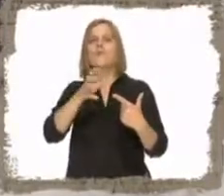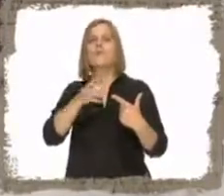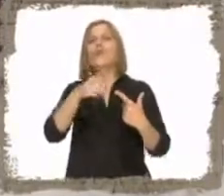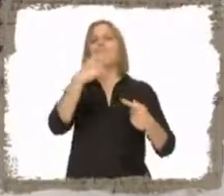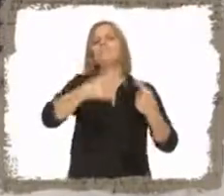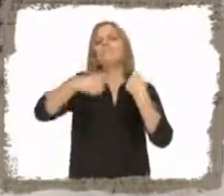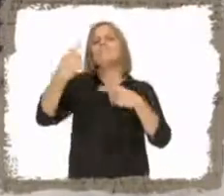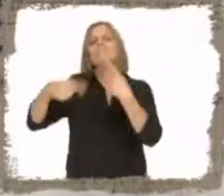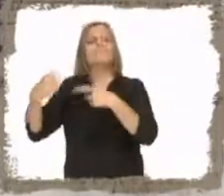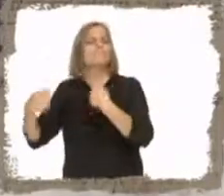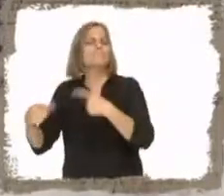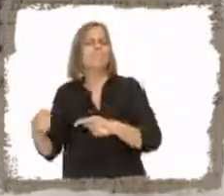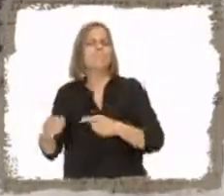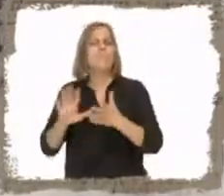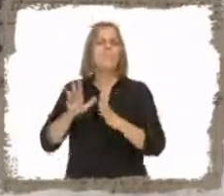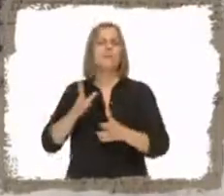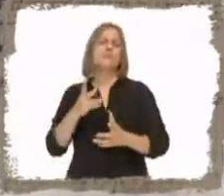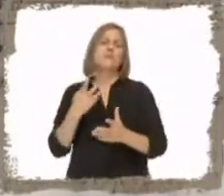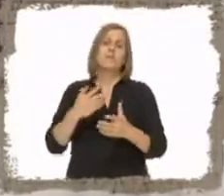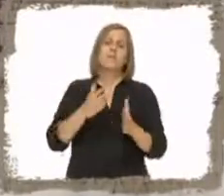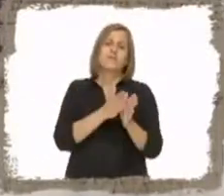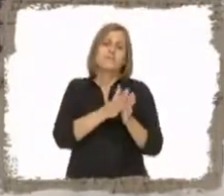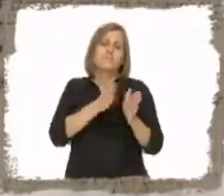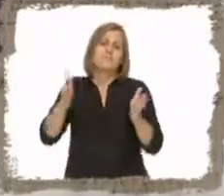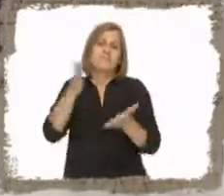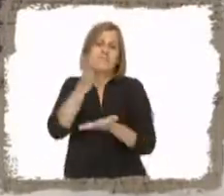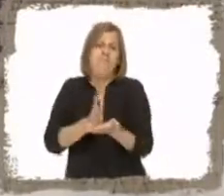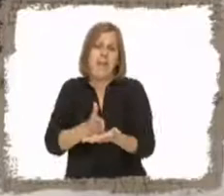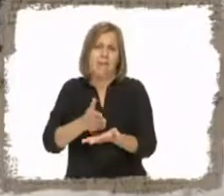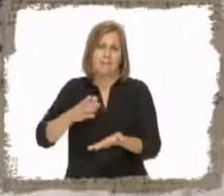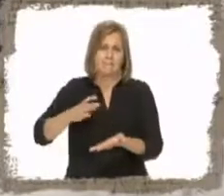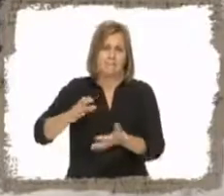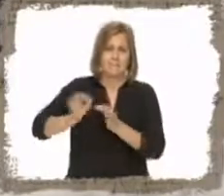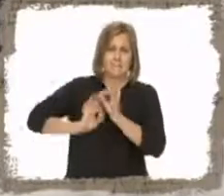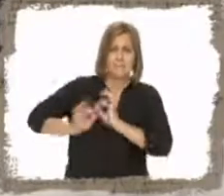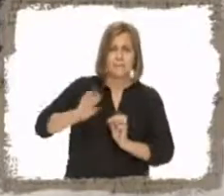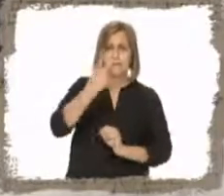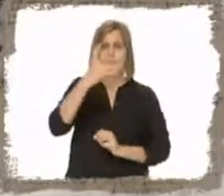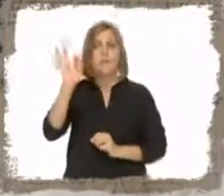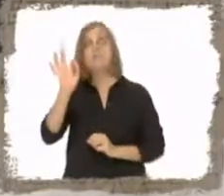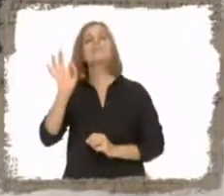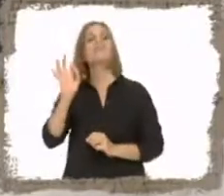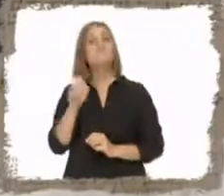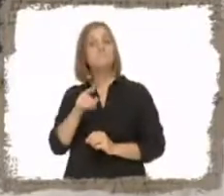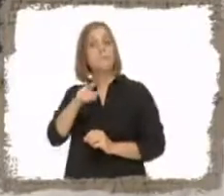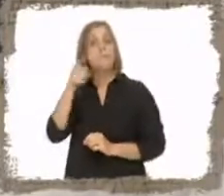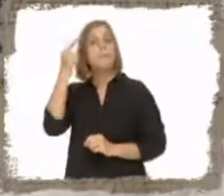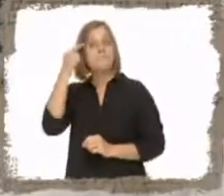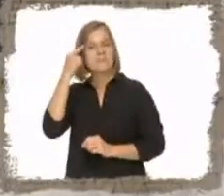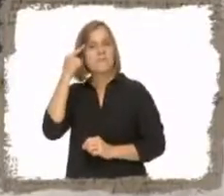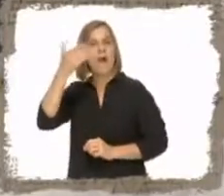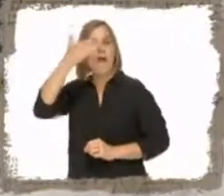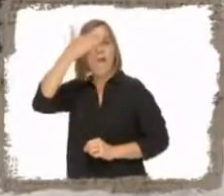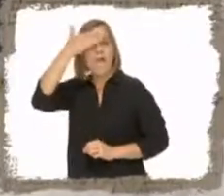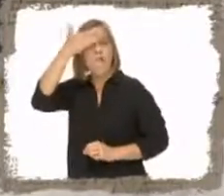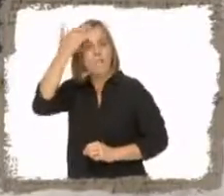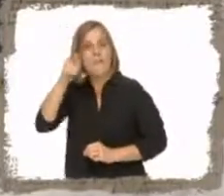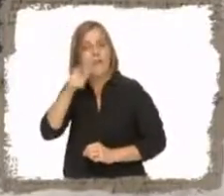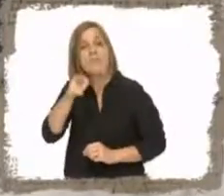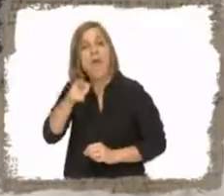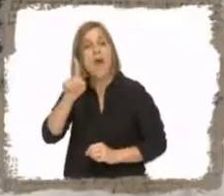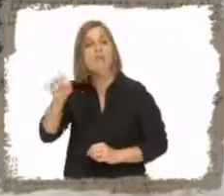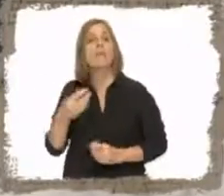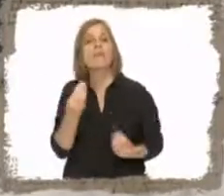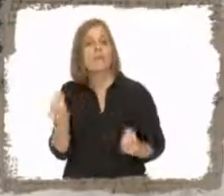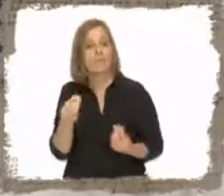es el modelo multivariable. Surge a mediados del siglo XX y es un modelo que va a considerar, para determinar la enfermedad o cómo